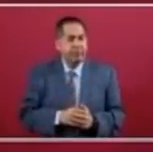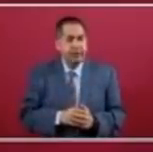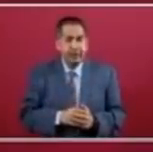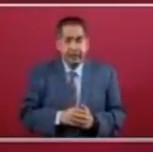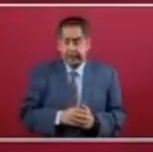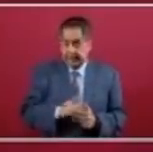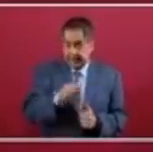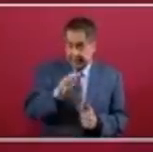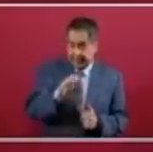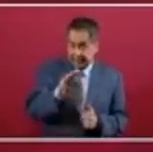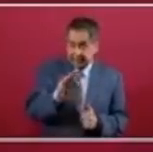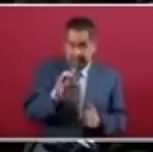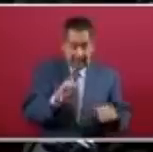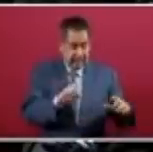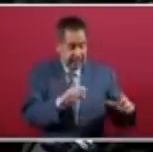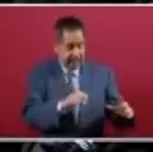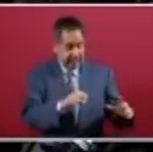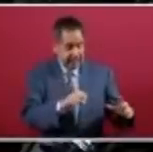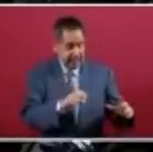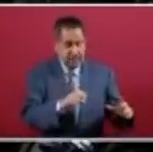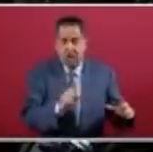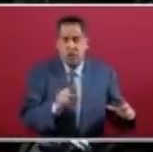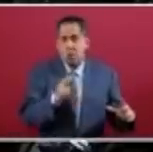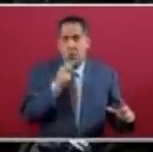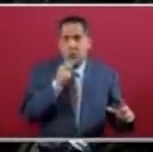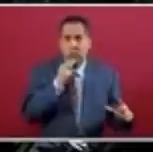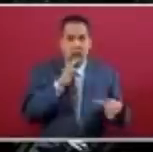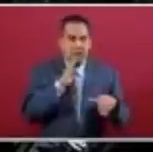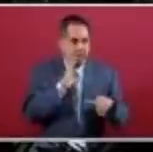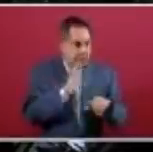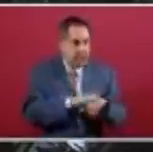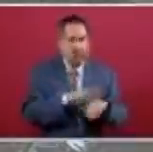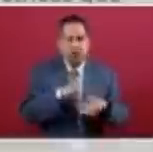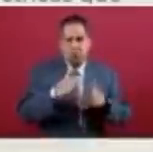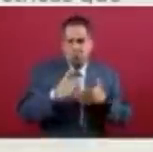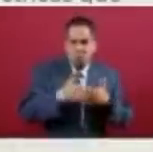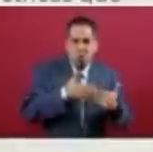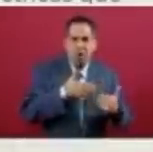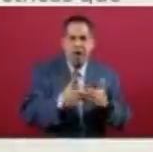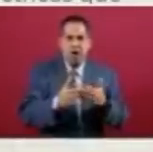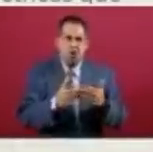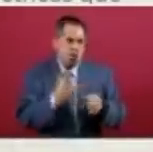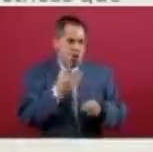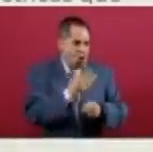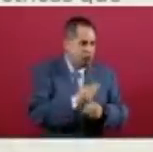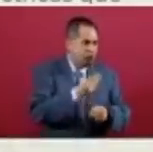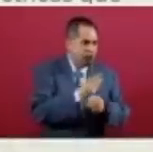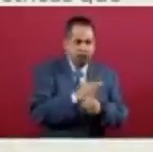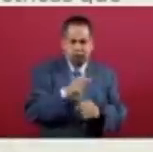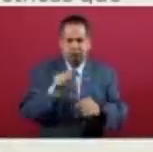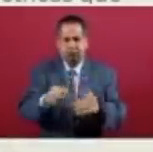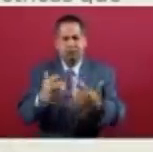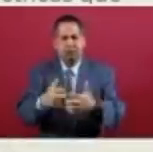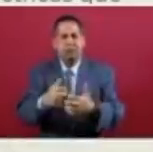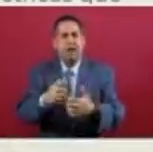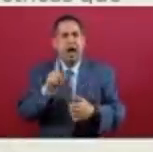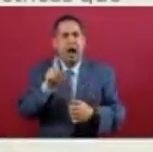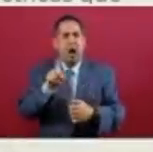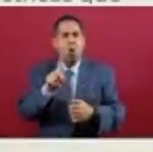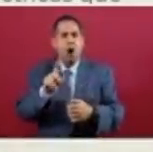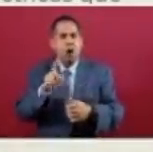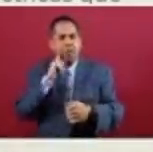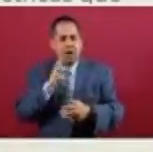utilizar y no se modernizaron las plantas hidroeléctricas, por ejemplo.